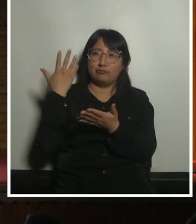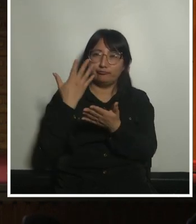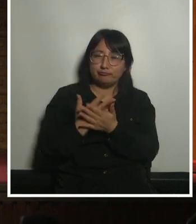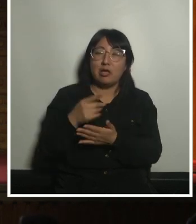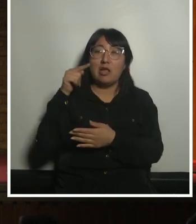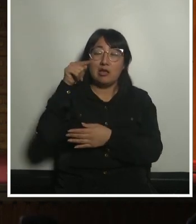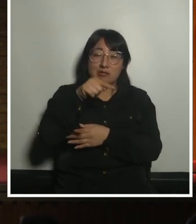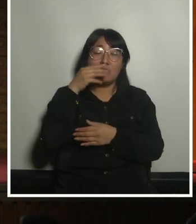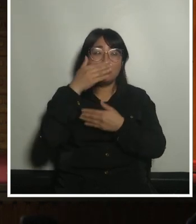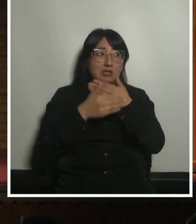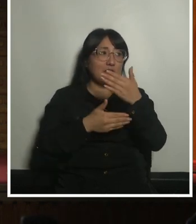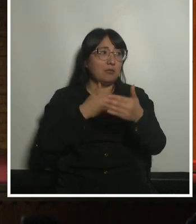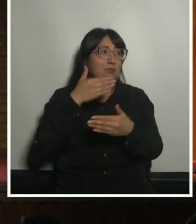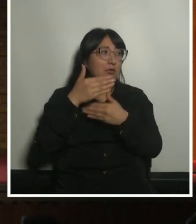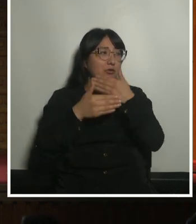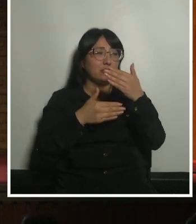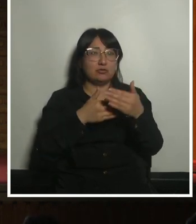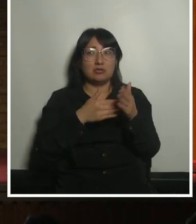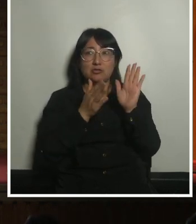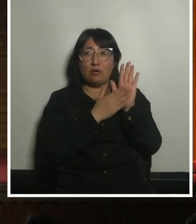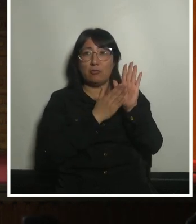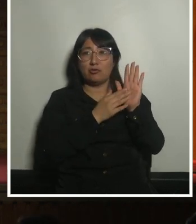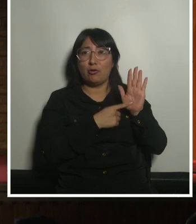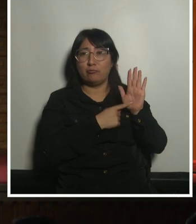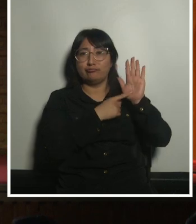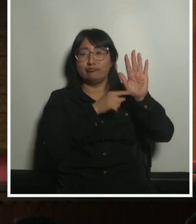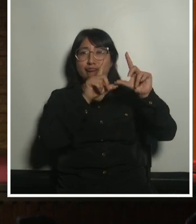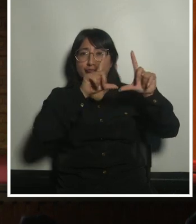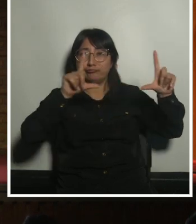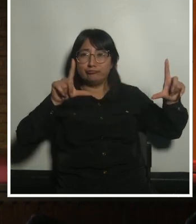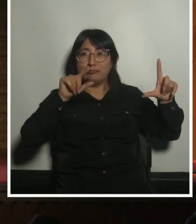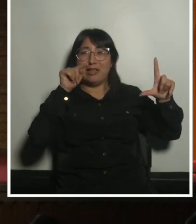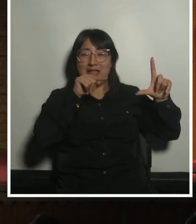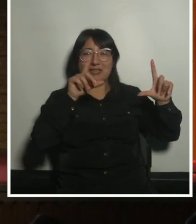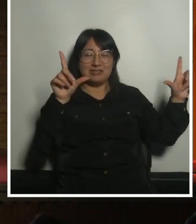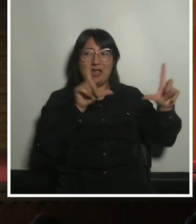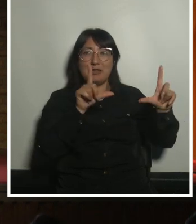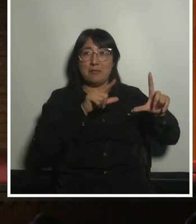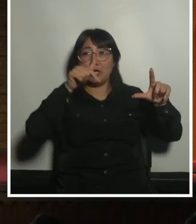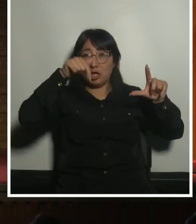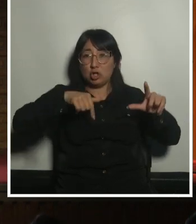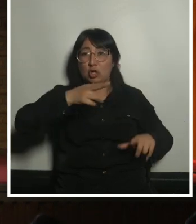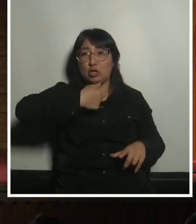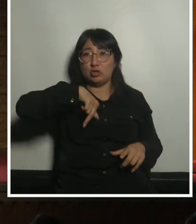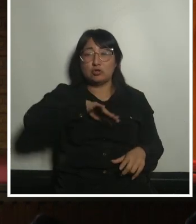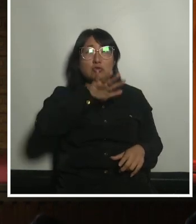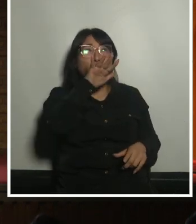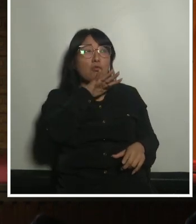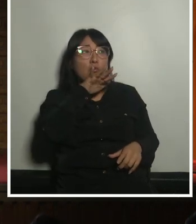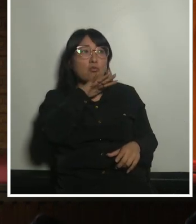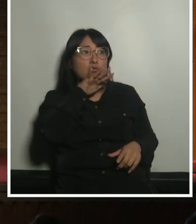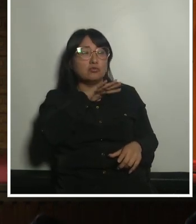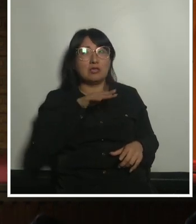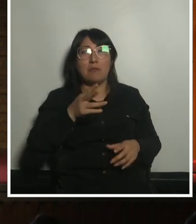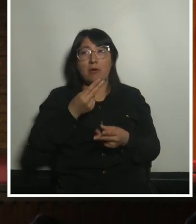fueron dejándonos estos rasgos geomorfológicos que son los que nosotros hoy en día usamos para nuestras economías básicas y